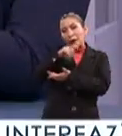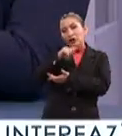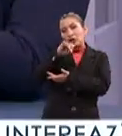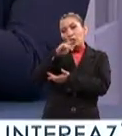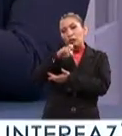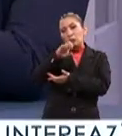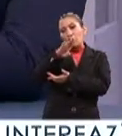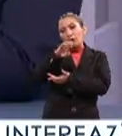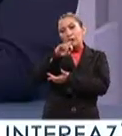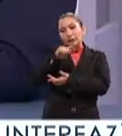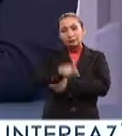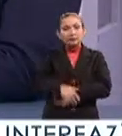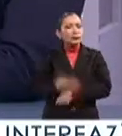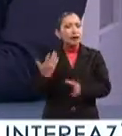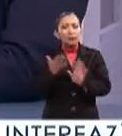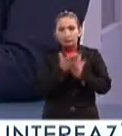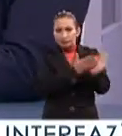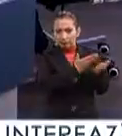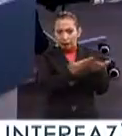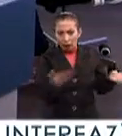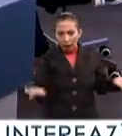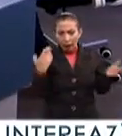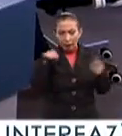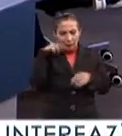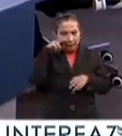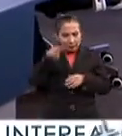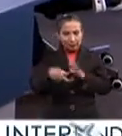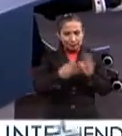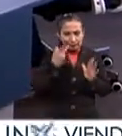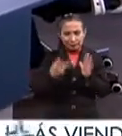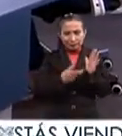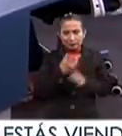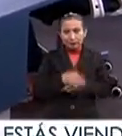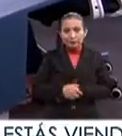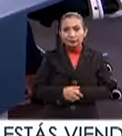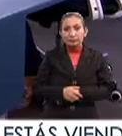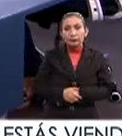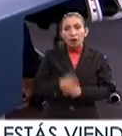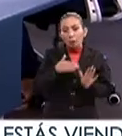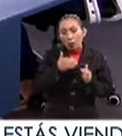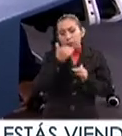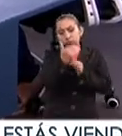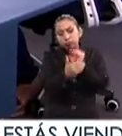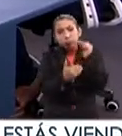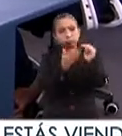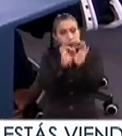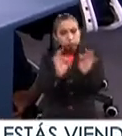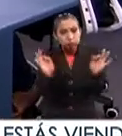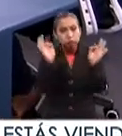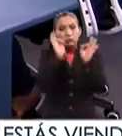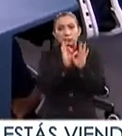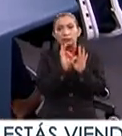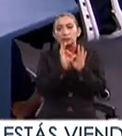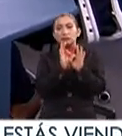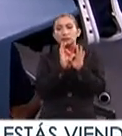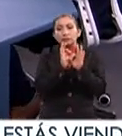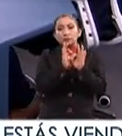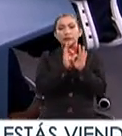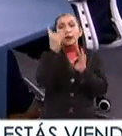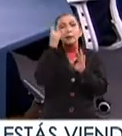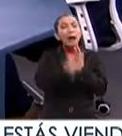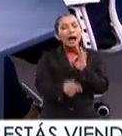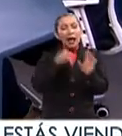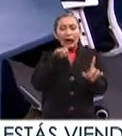Bodet. Platícanos un poco, bueno, hemos visto, como bien lo has mencionado, un avance muy importante, pues